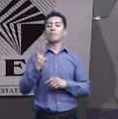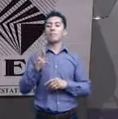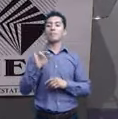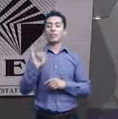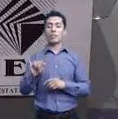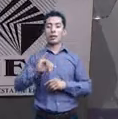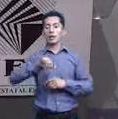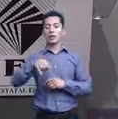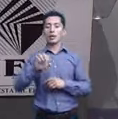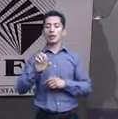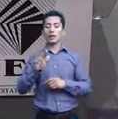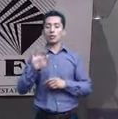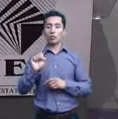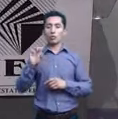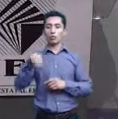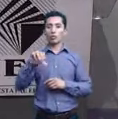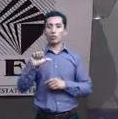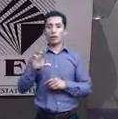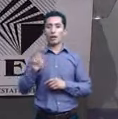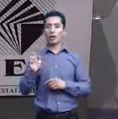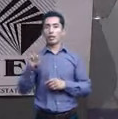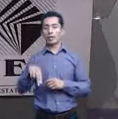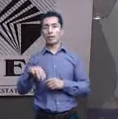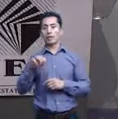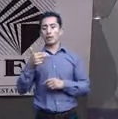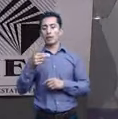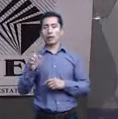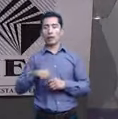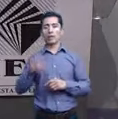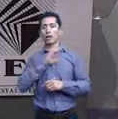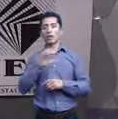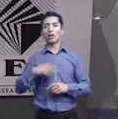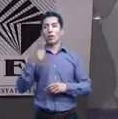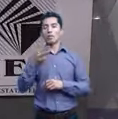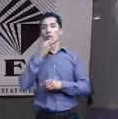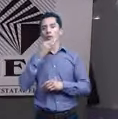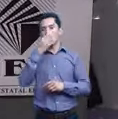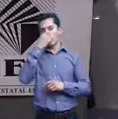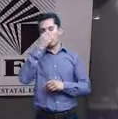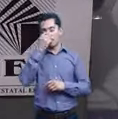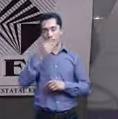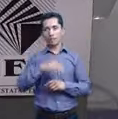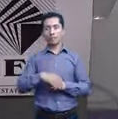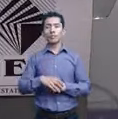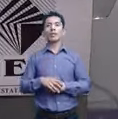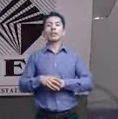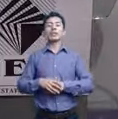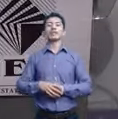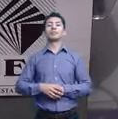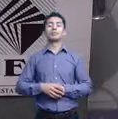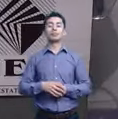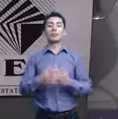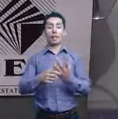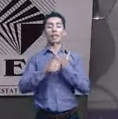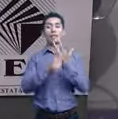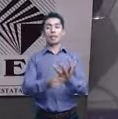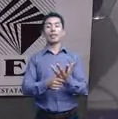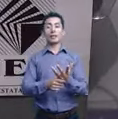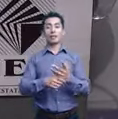Institucional, Jesús Martín Guzmán Hernández. Adelante, candidato, hasta Gracias. Por un minuto. La CEP publicó